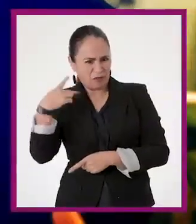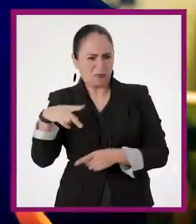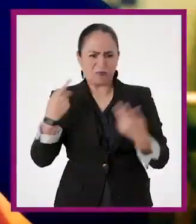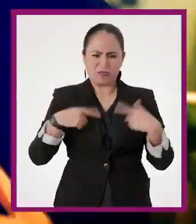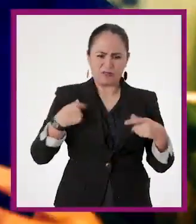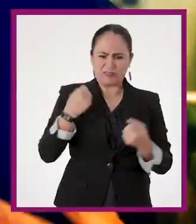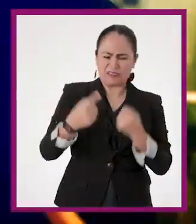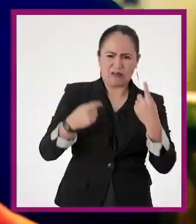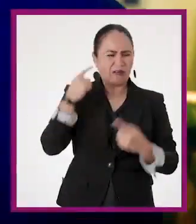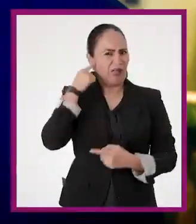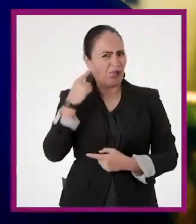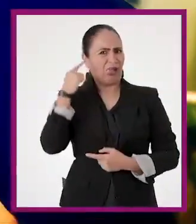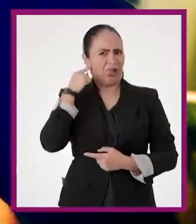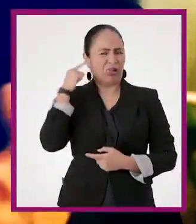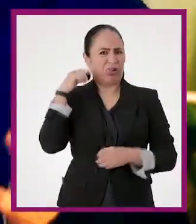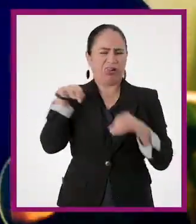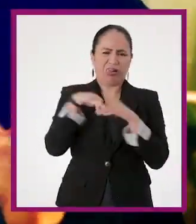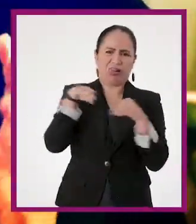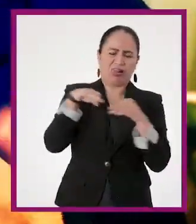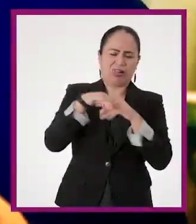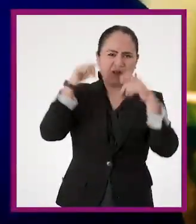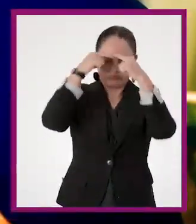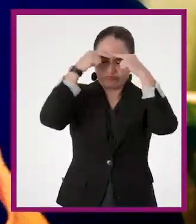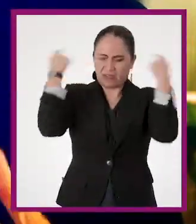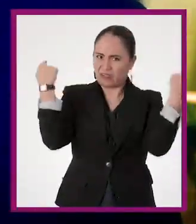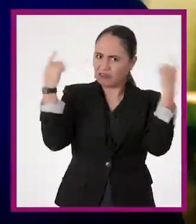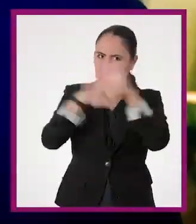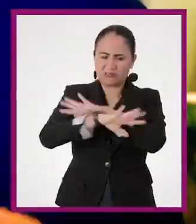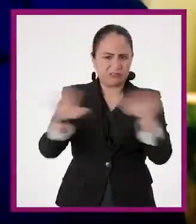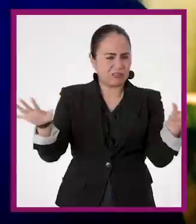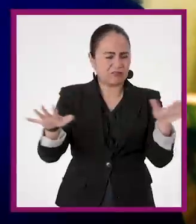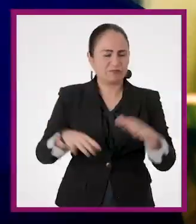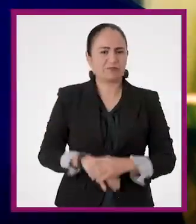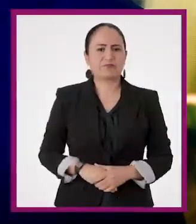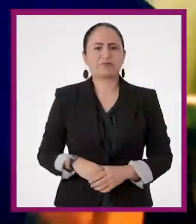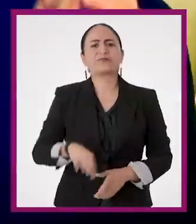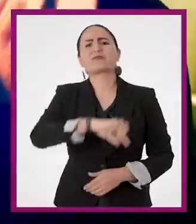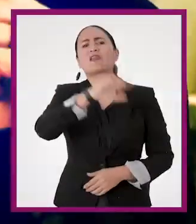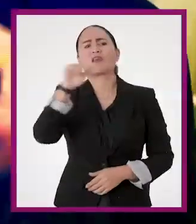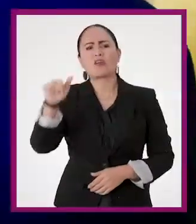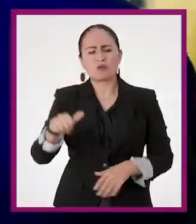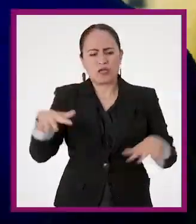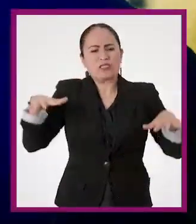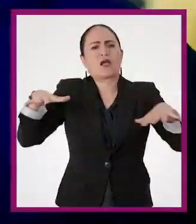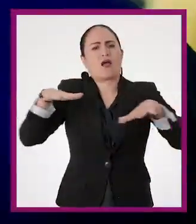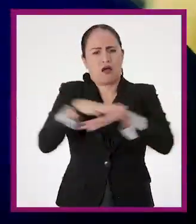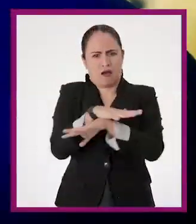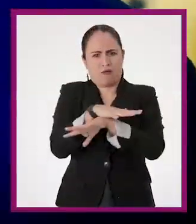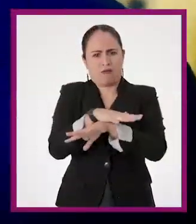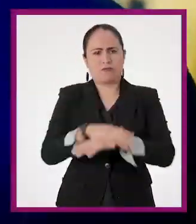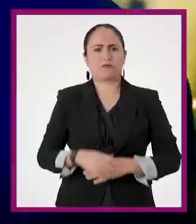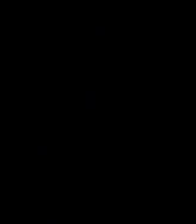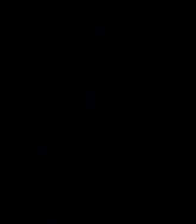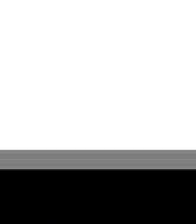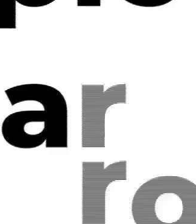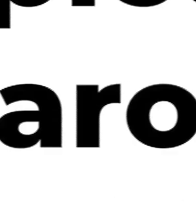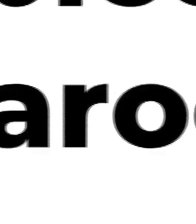que ya estaba harta de escuchar tanto esto, digamos, ya estaban cansados y entonces hubo una